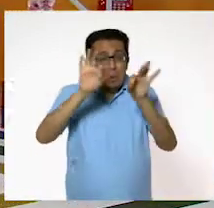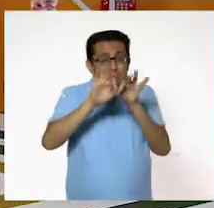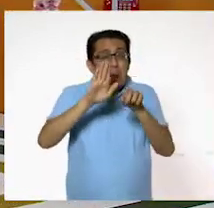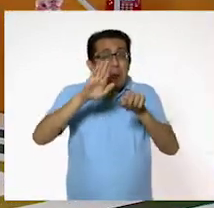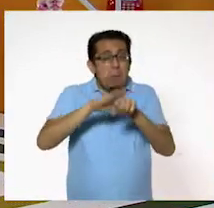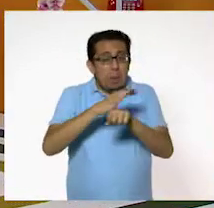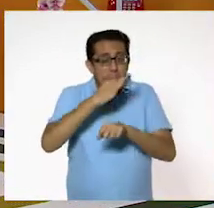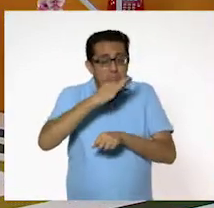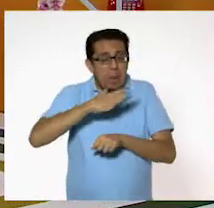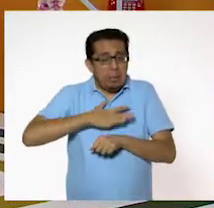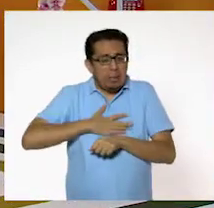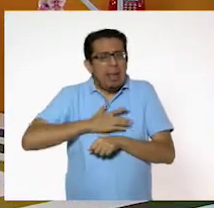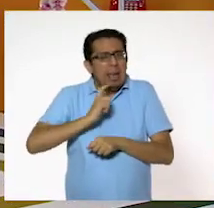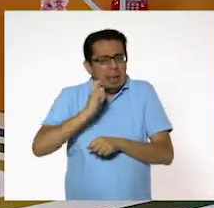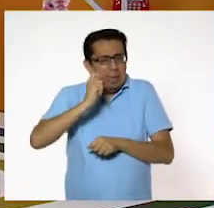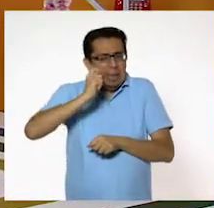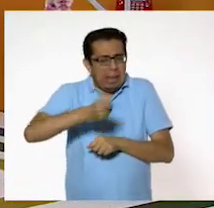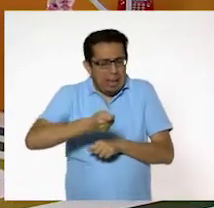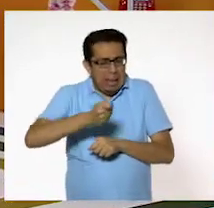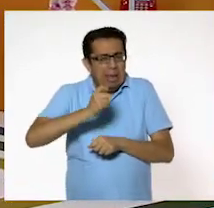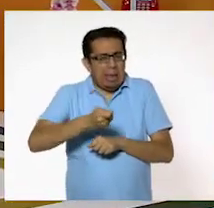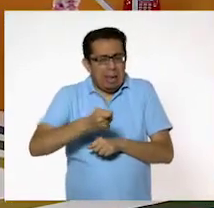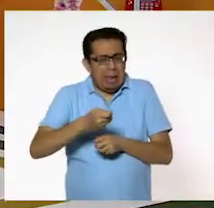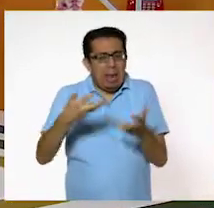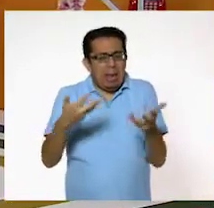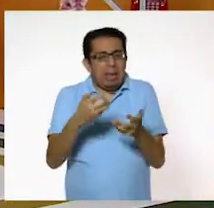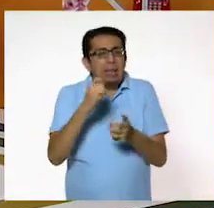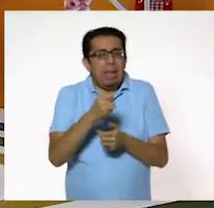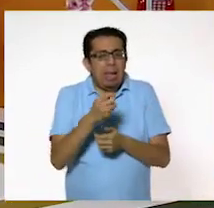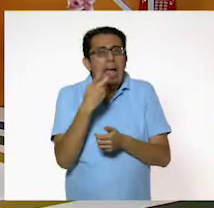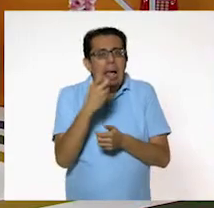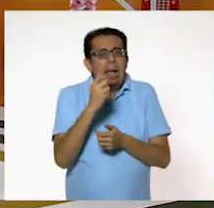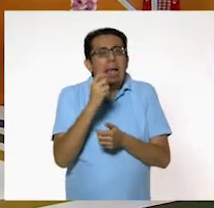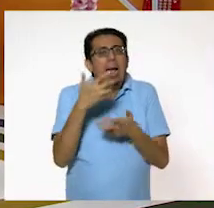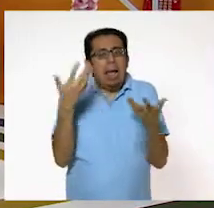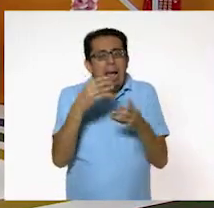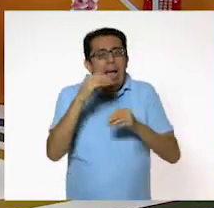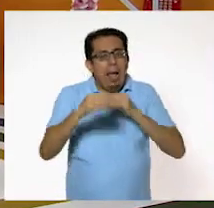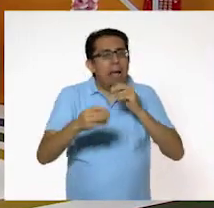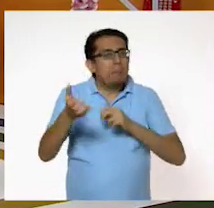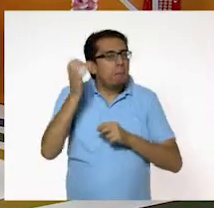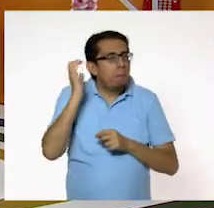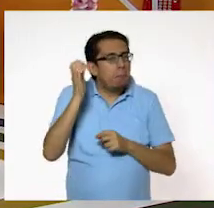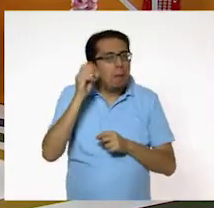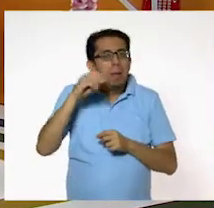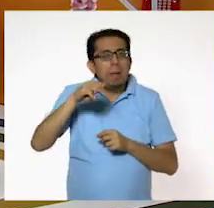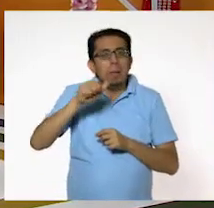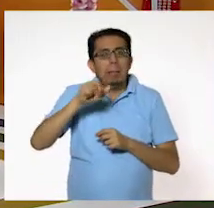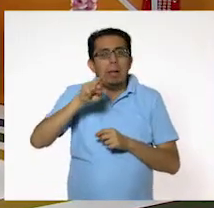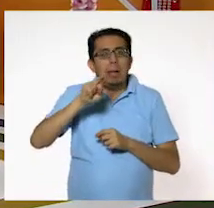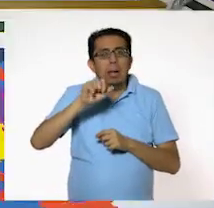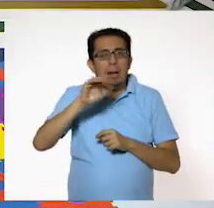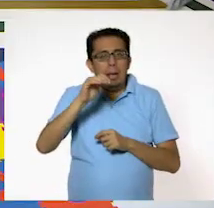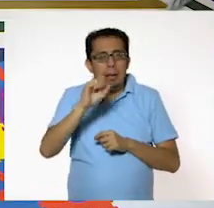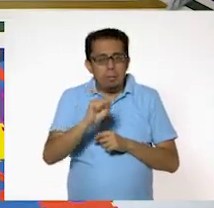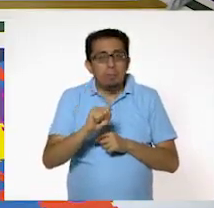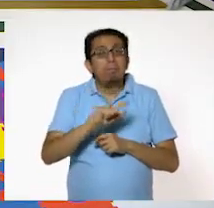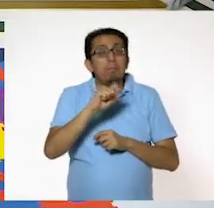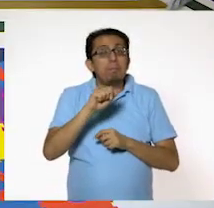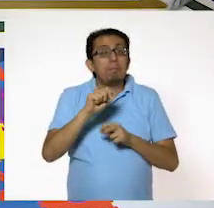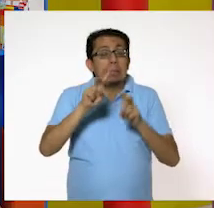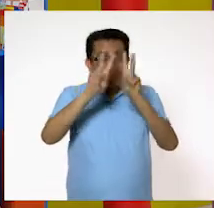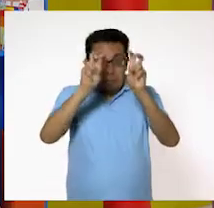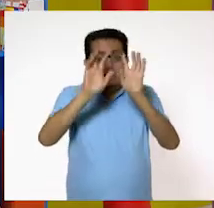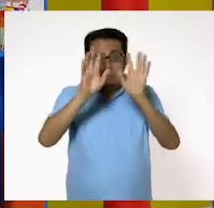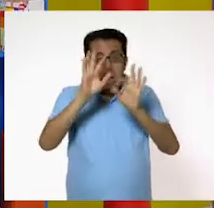indica qué. ¿Qué es lo que vamos a hacer? Ah, pues vamos a hacer unas maracas. Exacto. Después del título, ¿qué iremos a poner? Yo creo que van